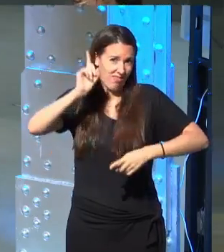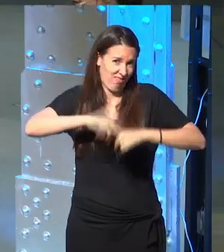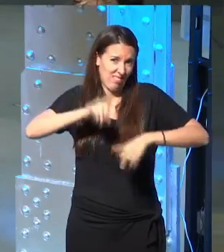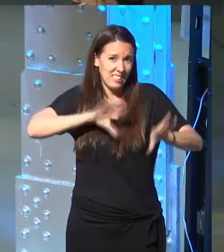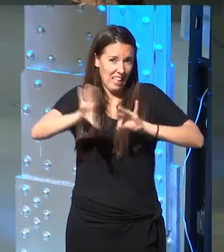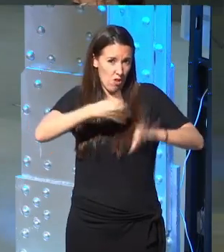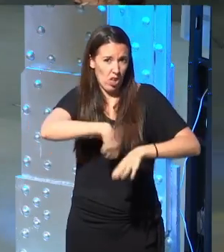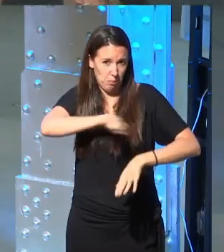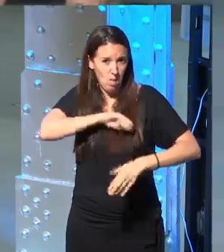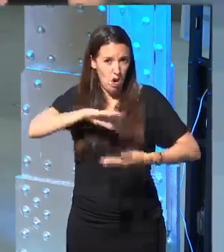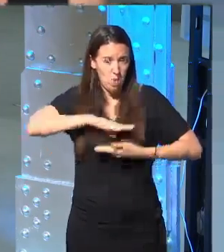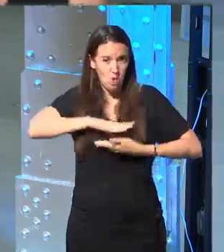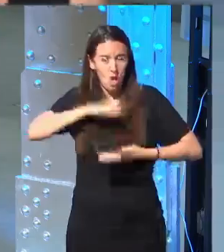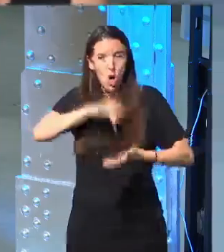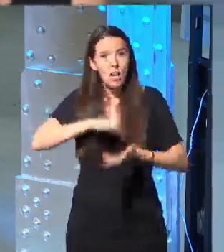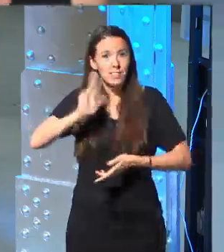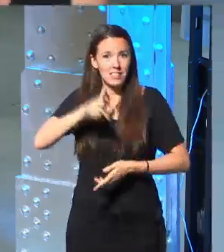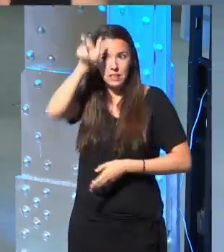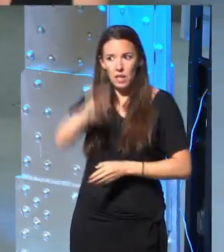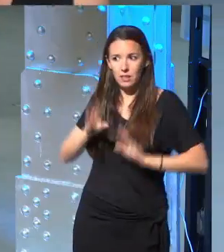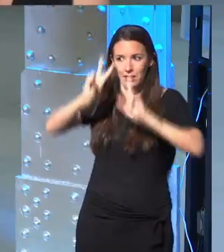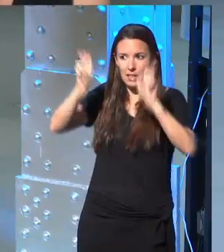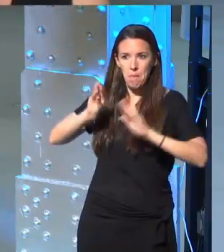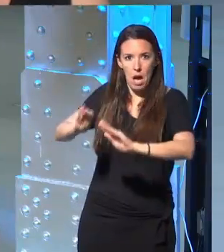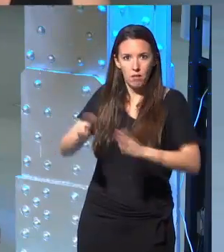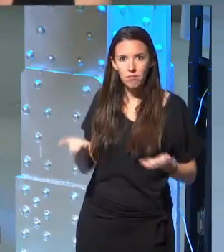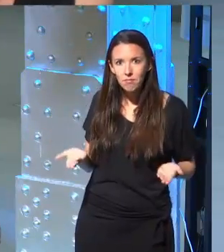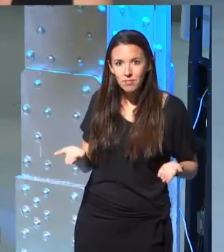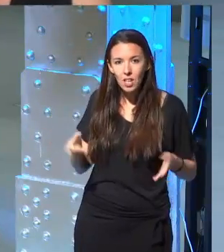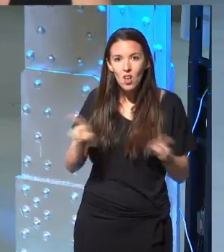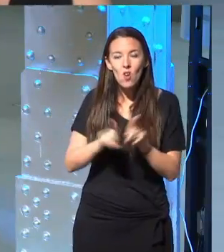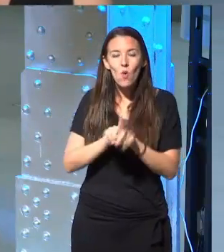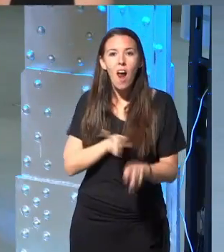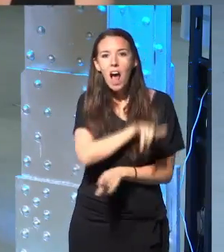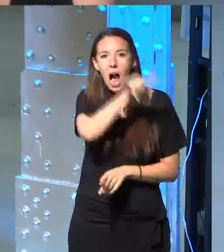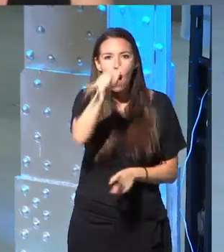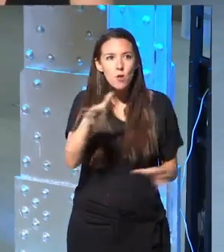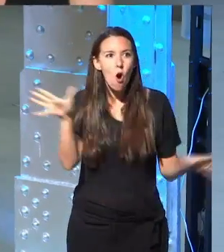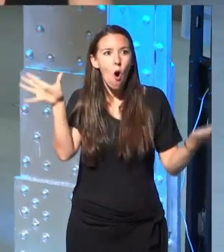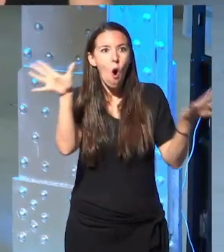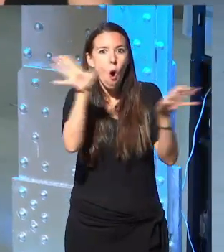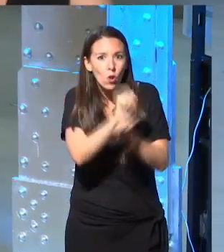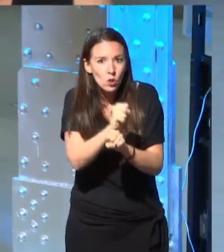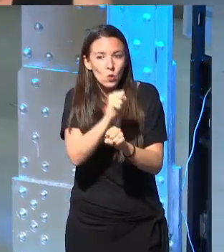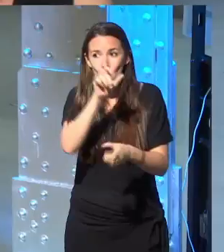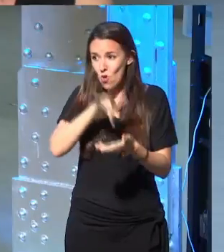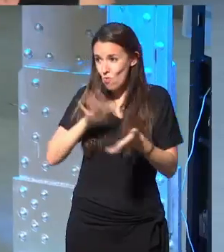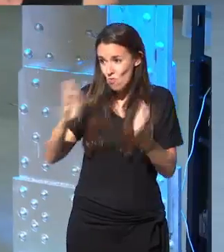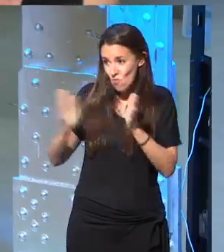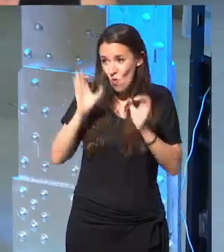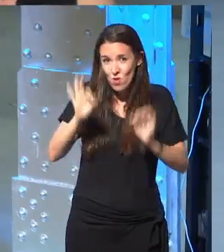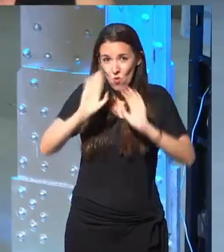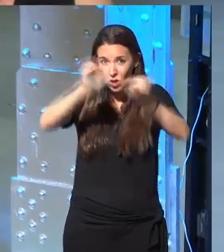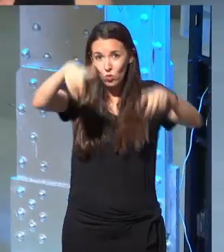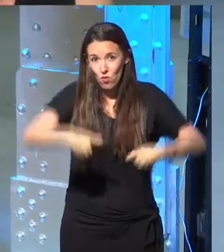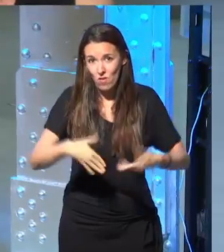selección española, estaba haciendo chistes de Bartual. Estaba como en un avión que estaba como oscuro, ¿no? Era el momento sí. en el que tú te volvías en